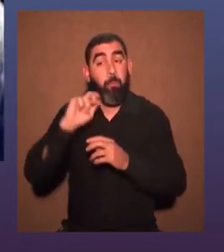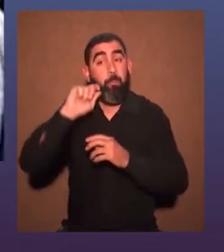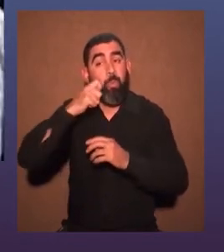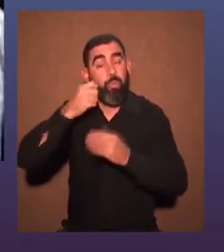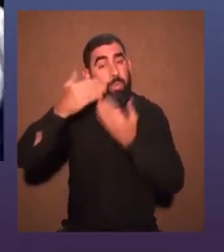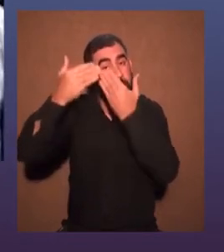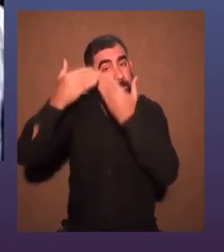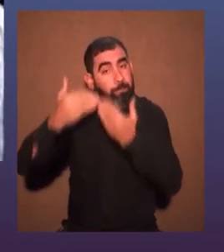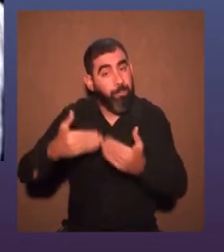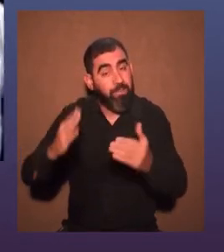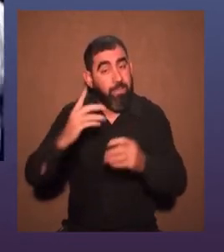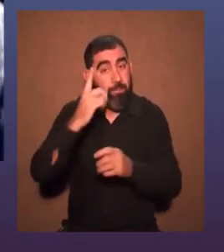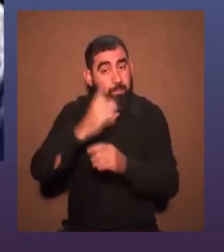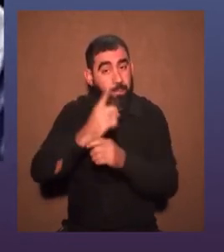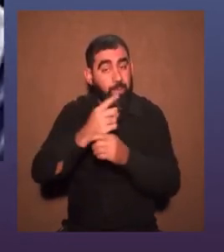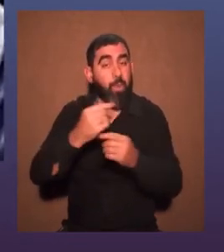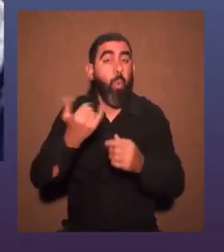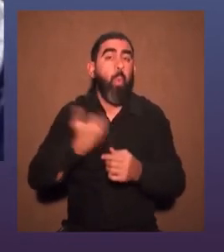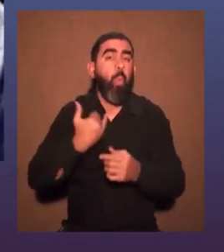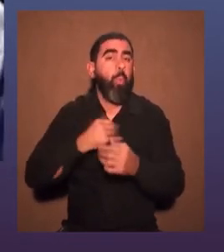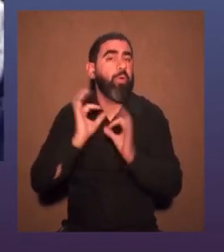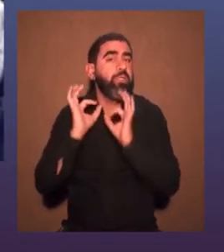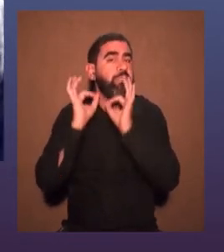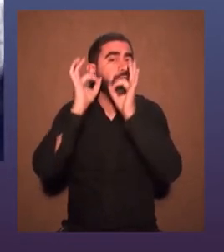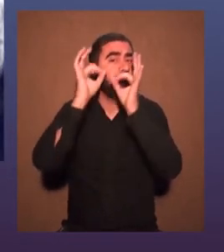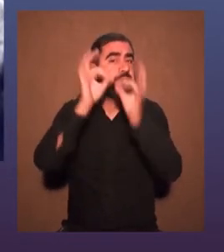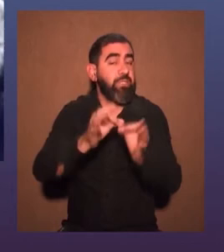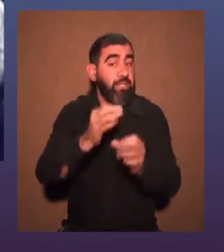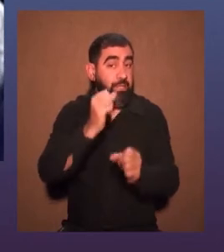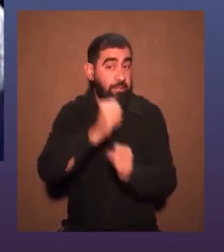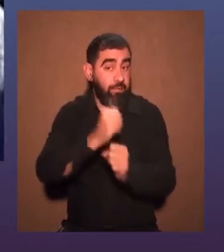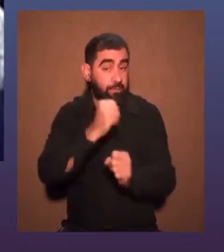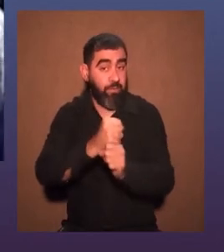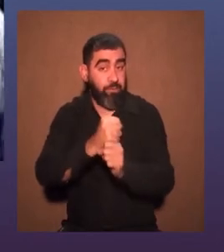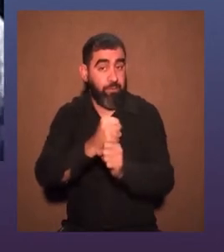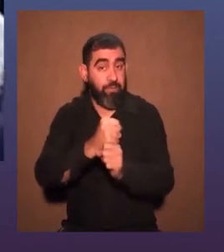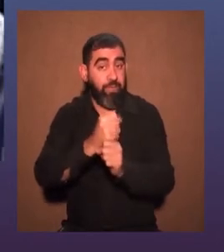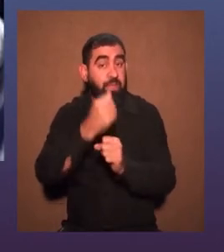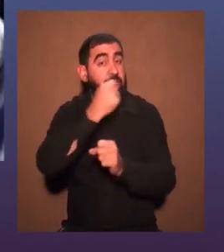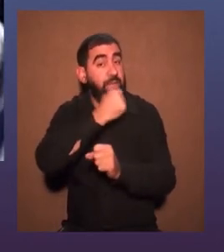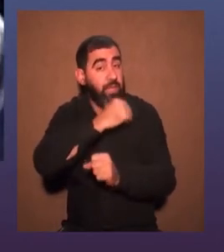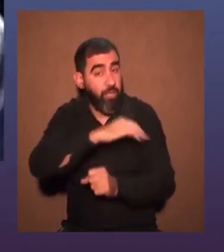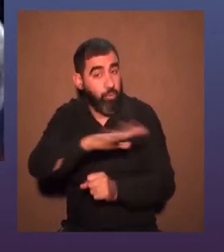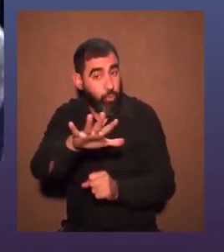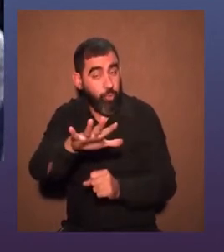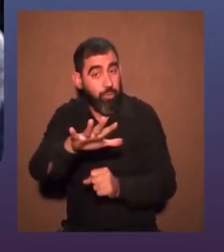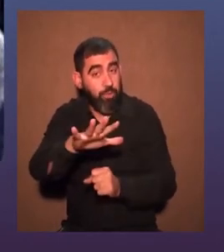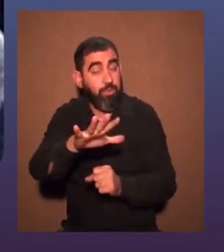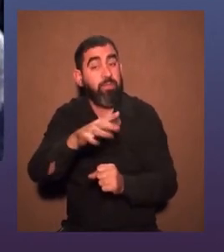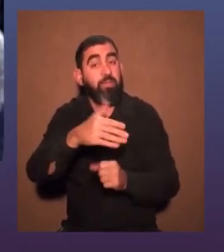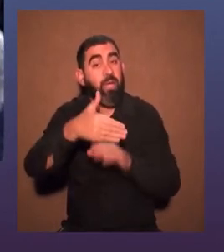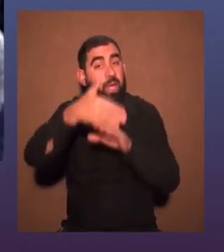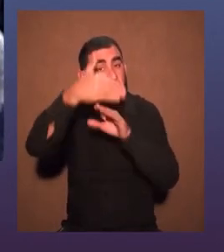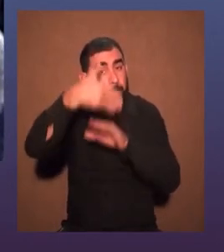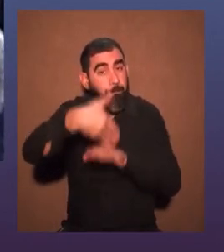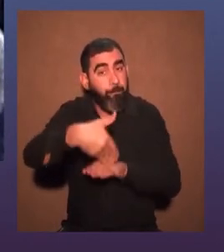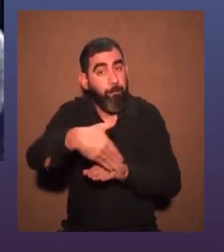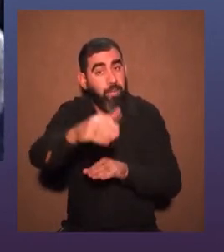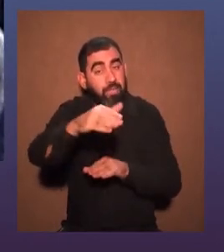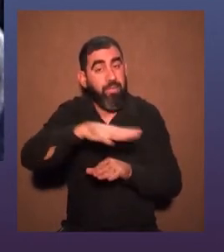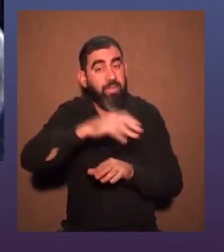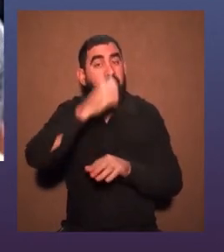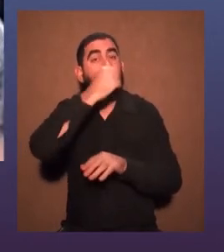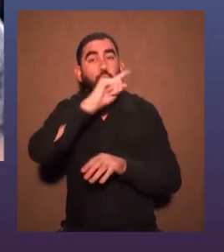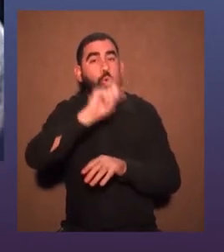partir de una punta previa, que es cómo llegar al trabajo de la historia a partir de algo que no es